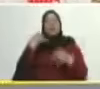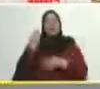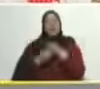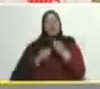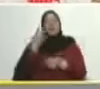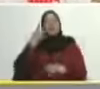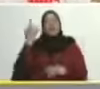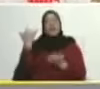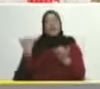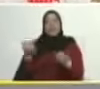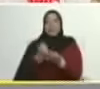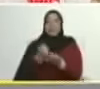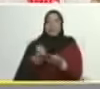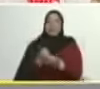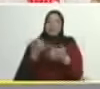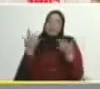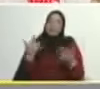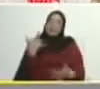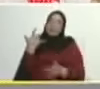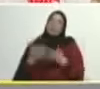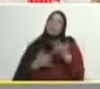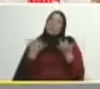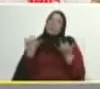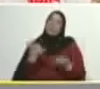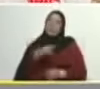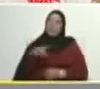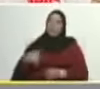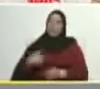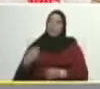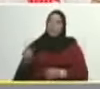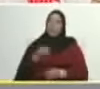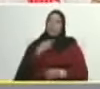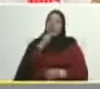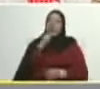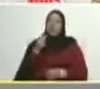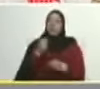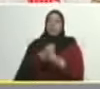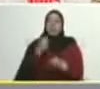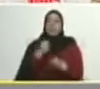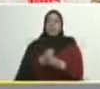creativamente el recrudecimiento del más criminal